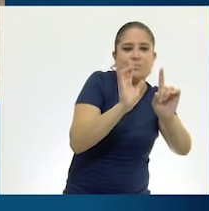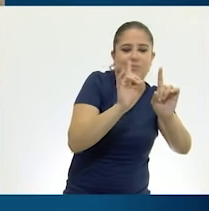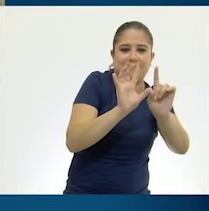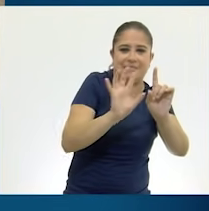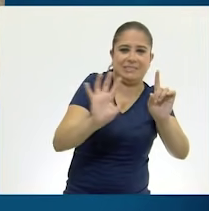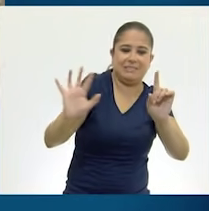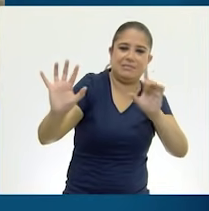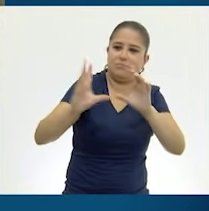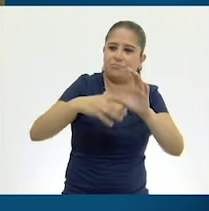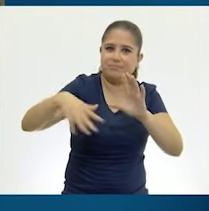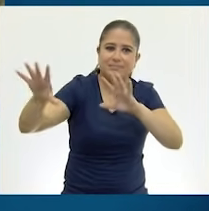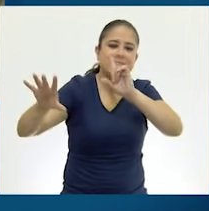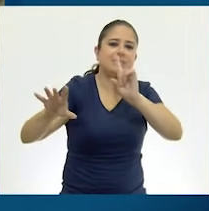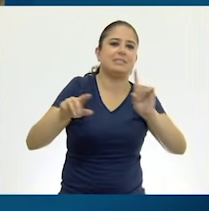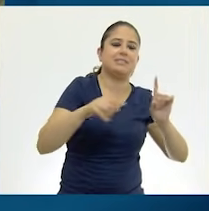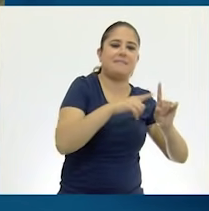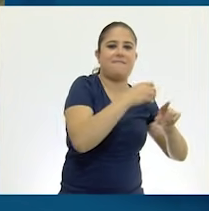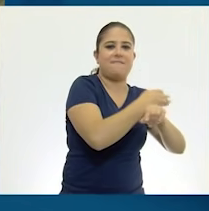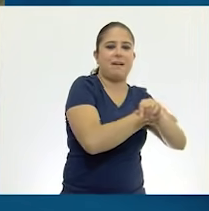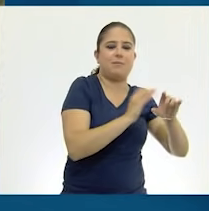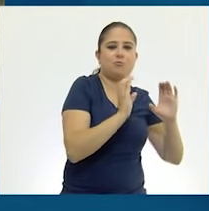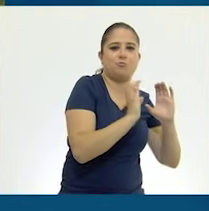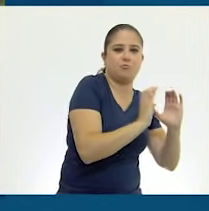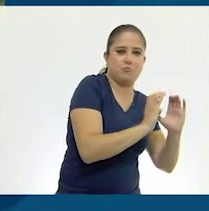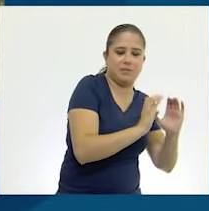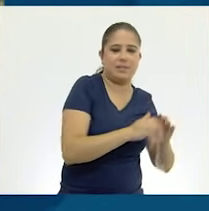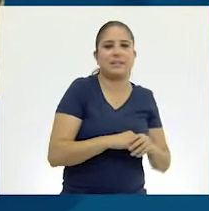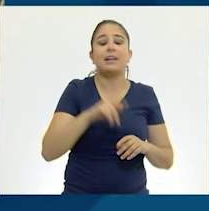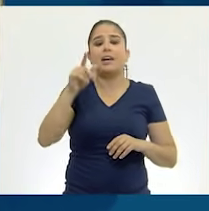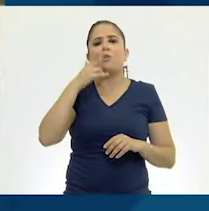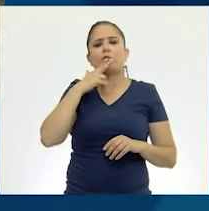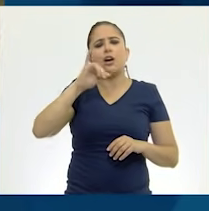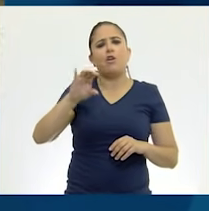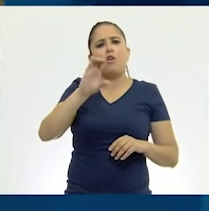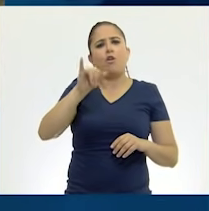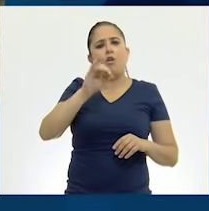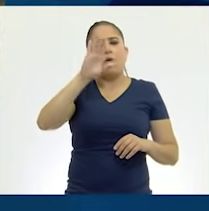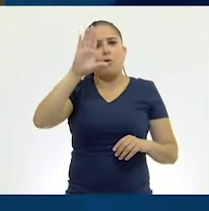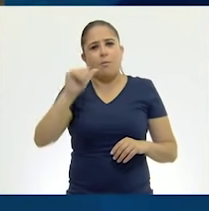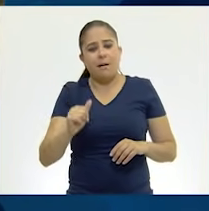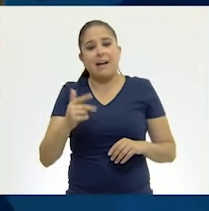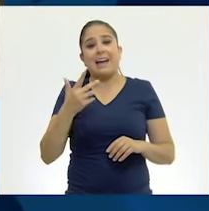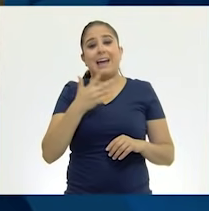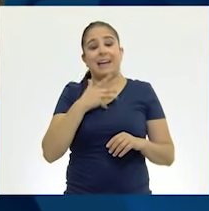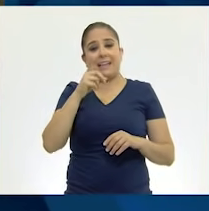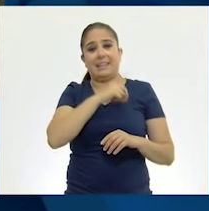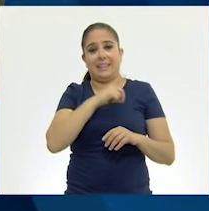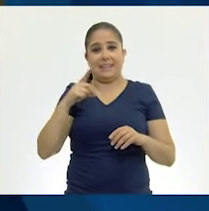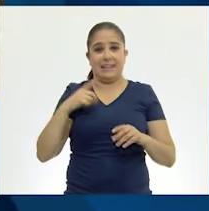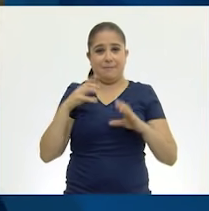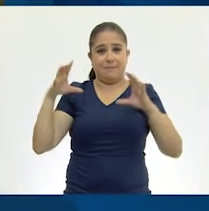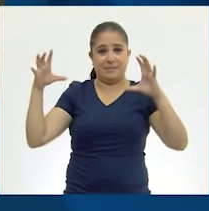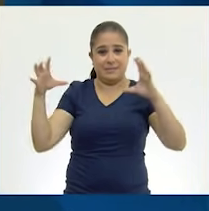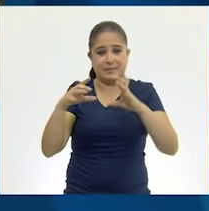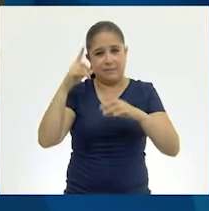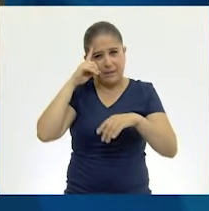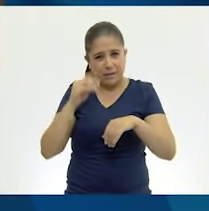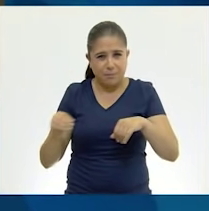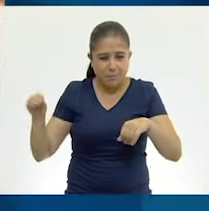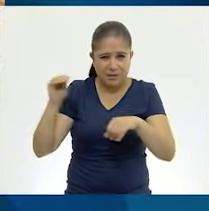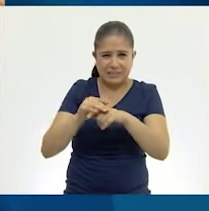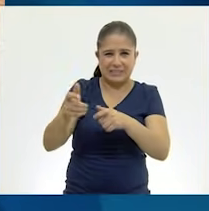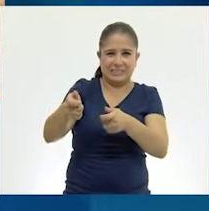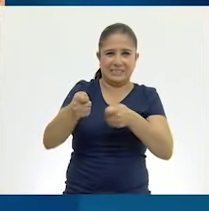De las plantas del monte también usamos la jojoba. Tengo que agarrar la frutita y ponerla a